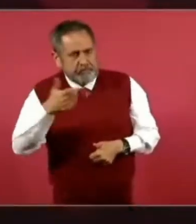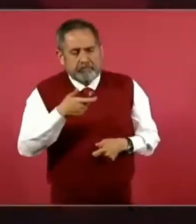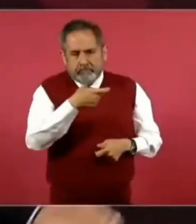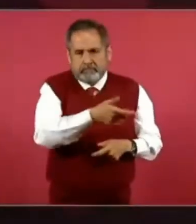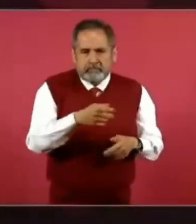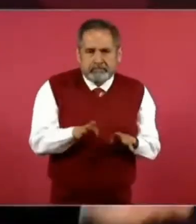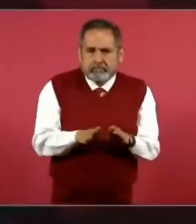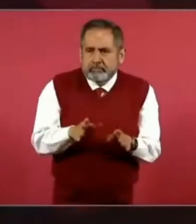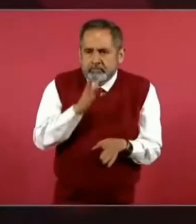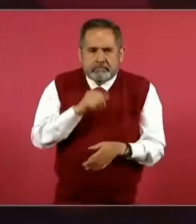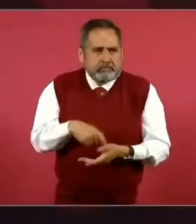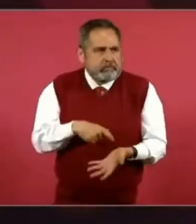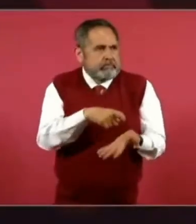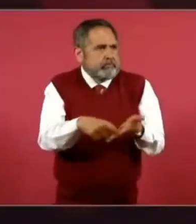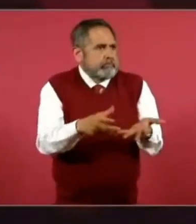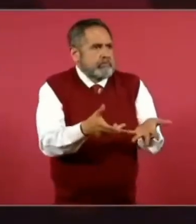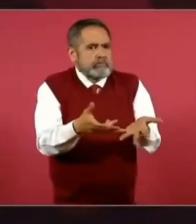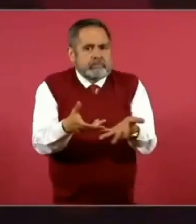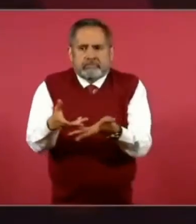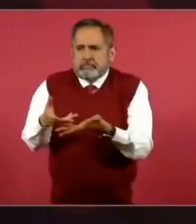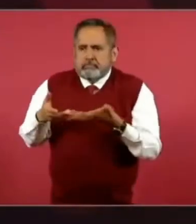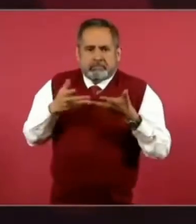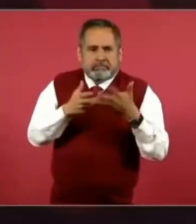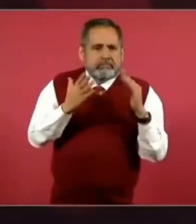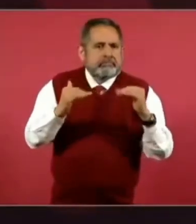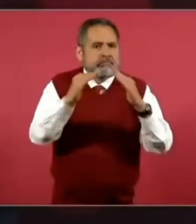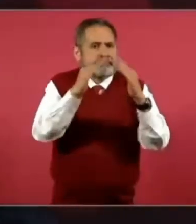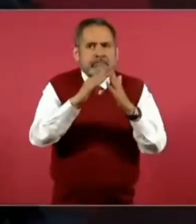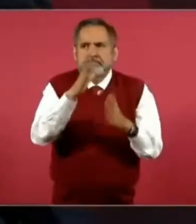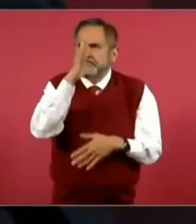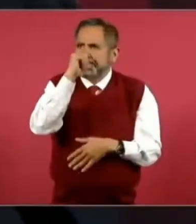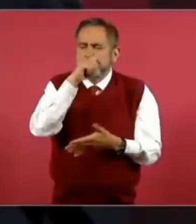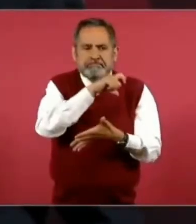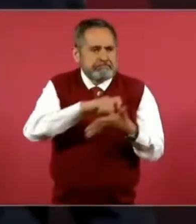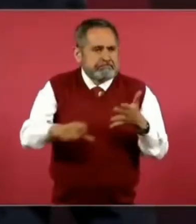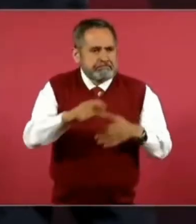No pueden comprar una casa